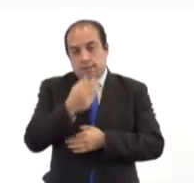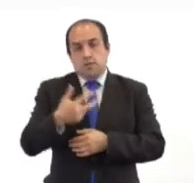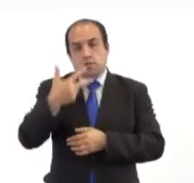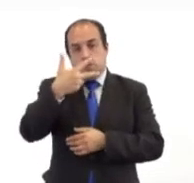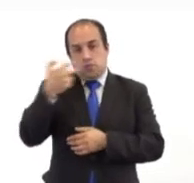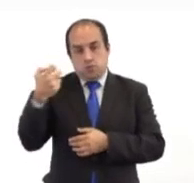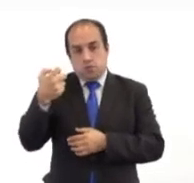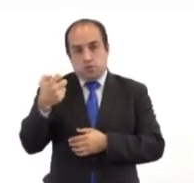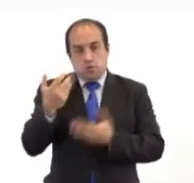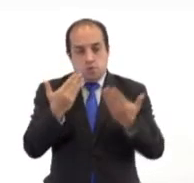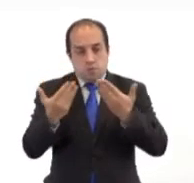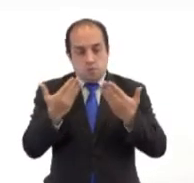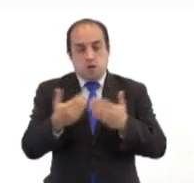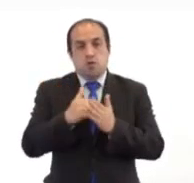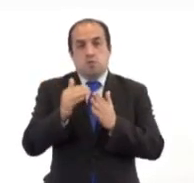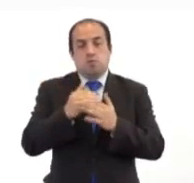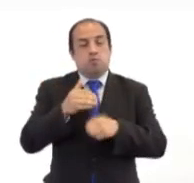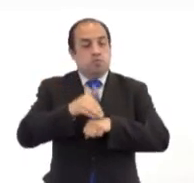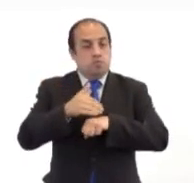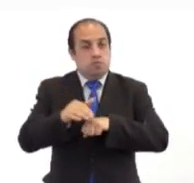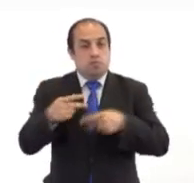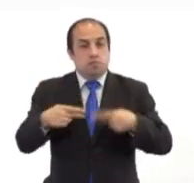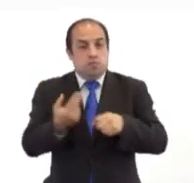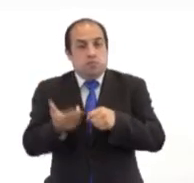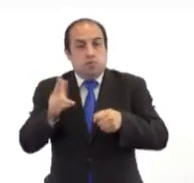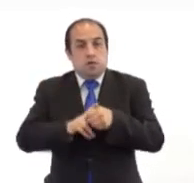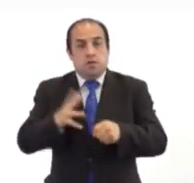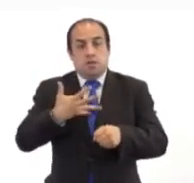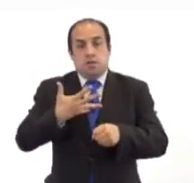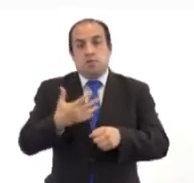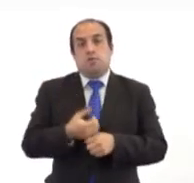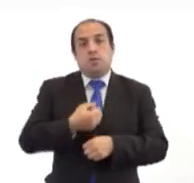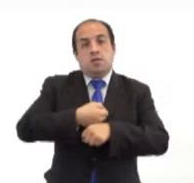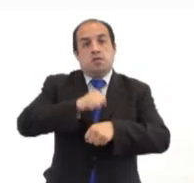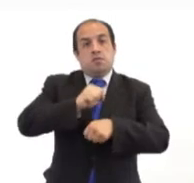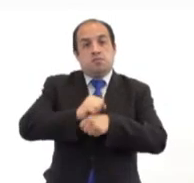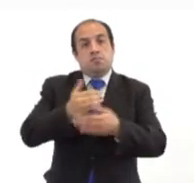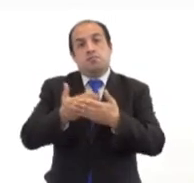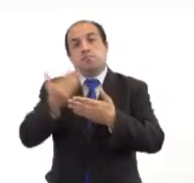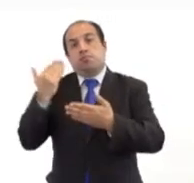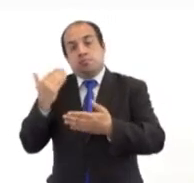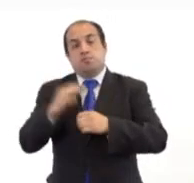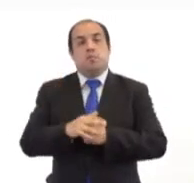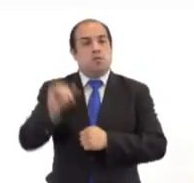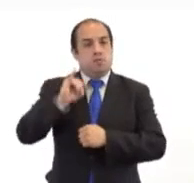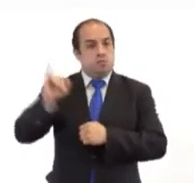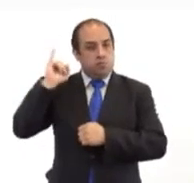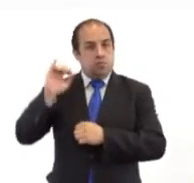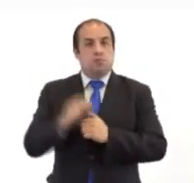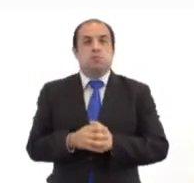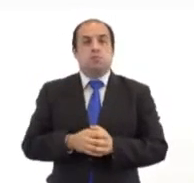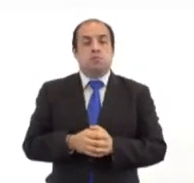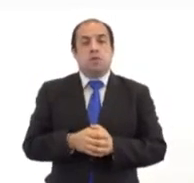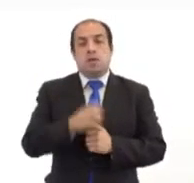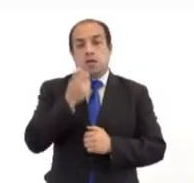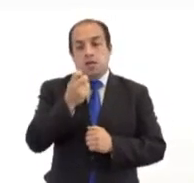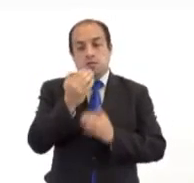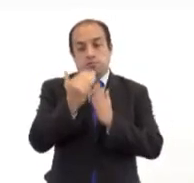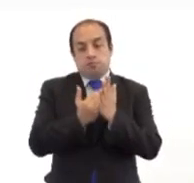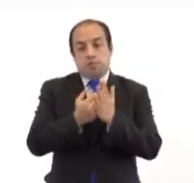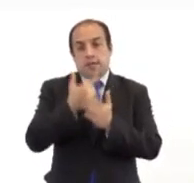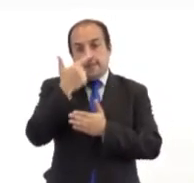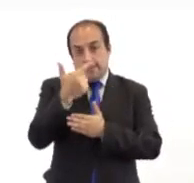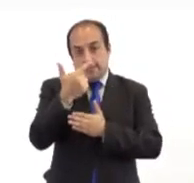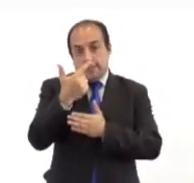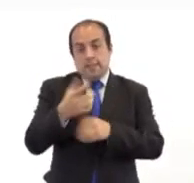con respecto al número de hospitalizados que teníamos en la ciudad la semana previa. Es, si no me equivoco, la reducción más grande de 7 días que